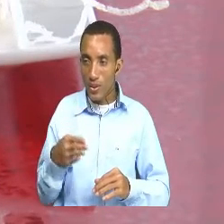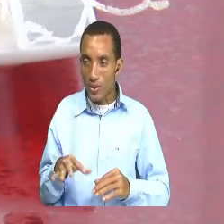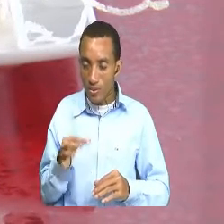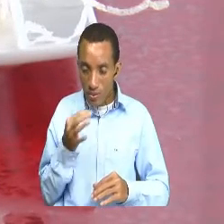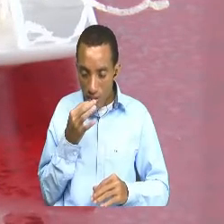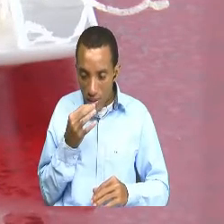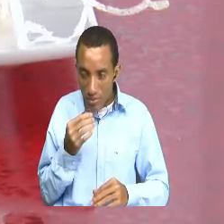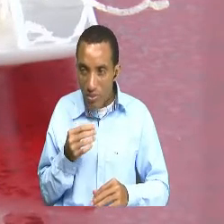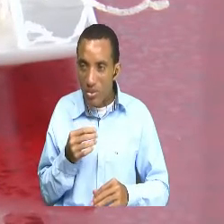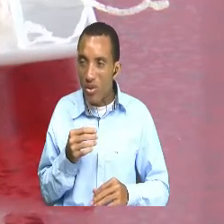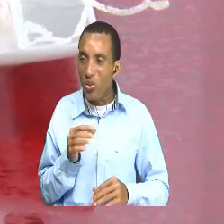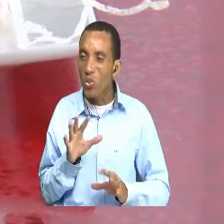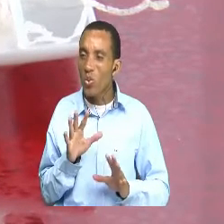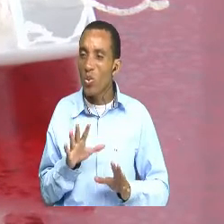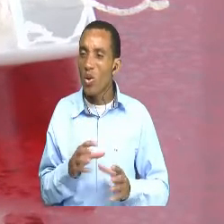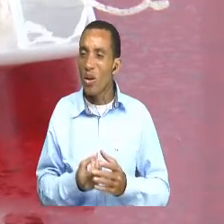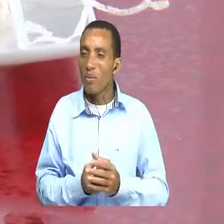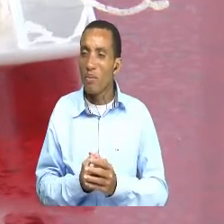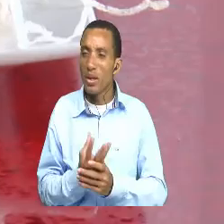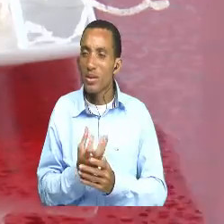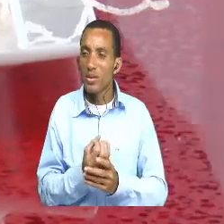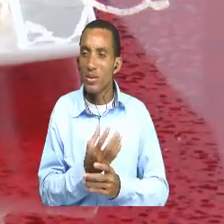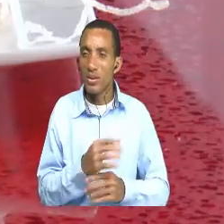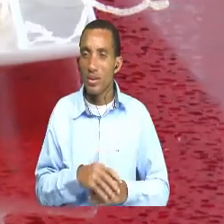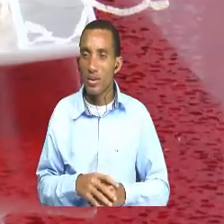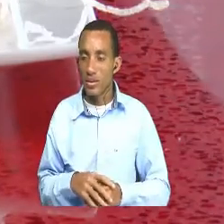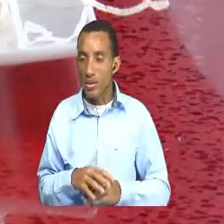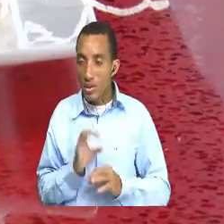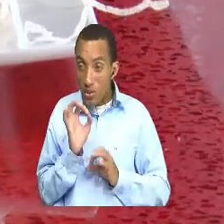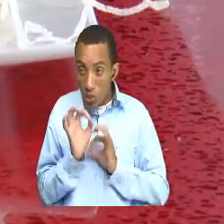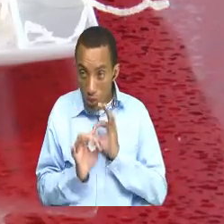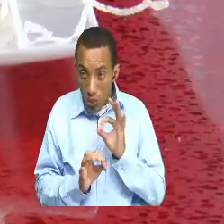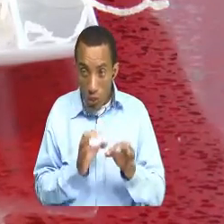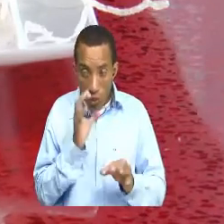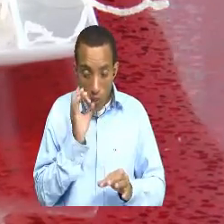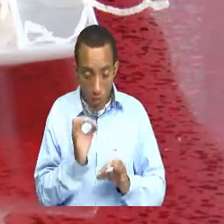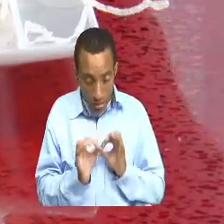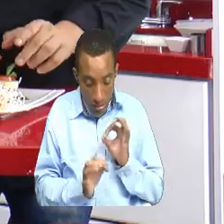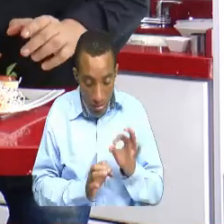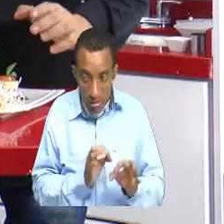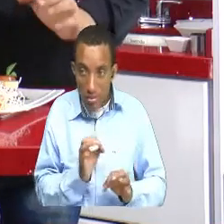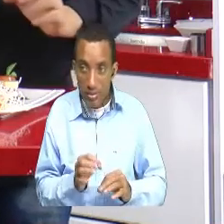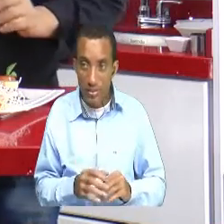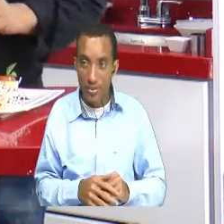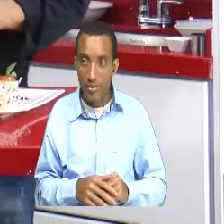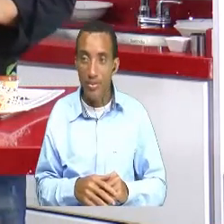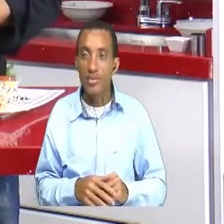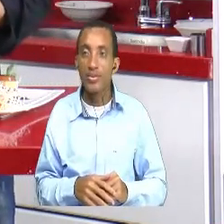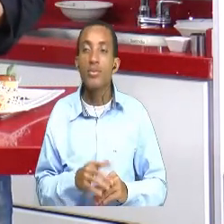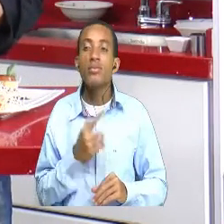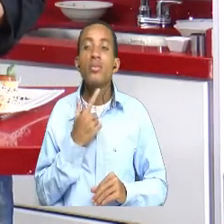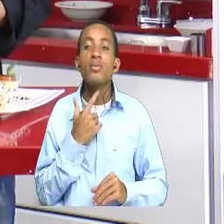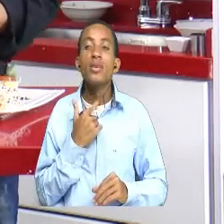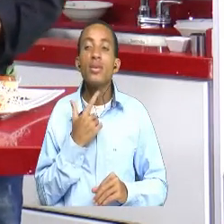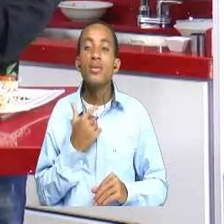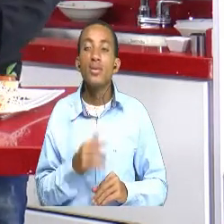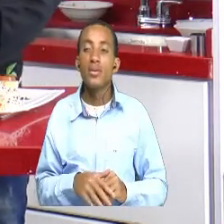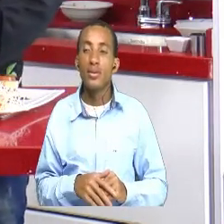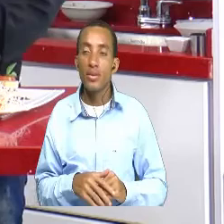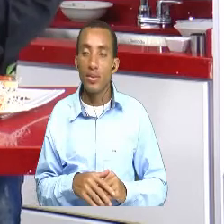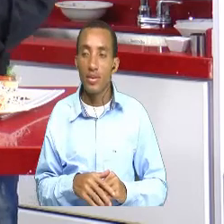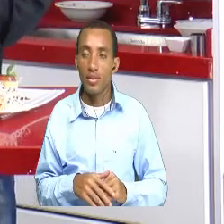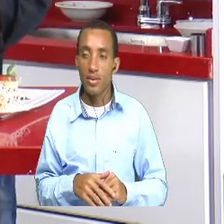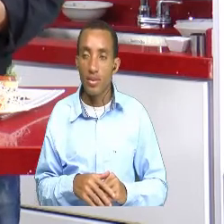un hombre tiene un cuidado para poder darle la presentación a su plato cosa tremenda pero me encanta porque le da un toque